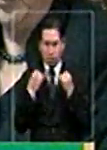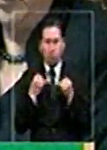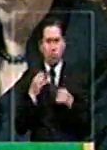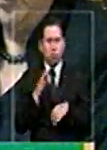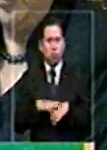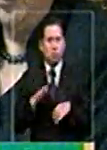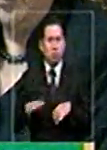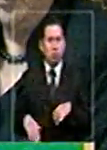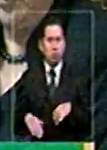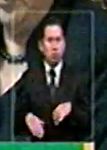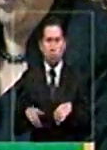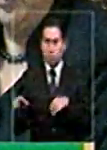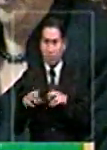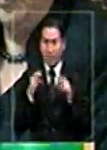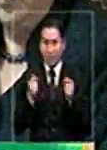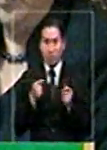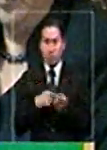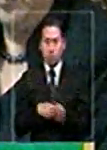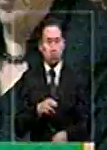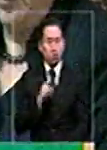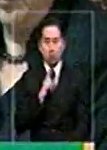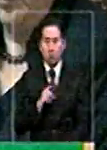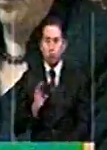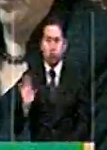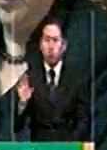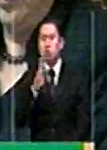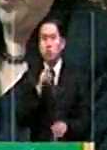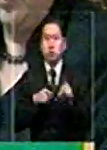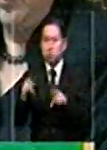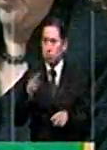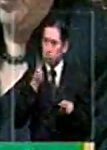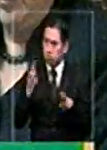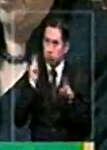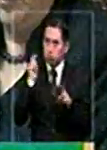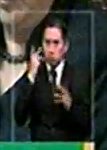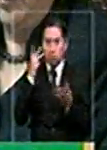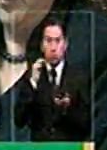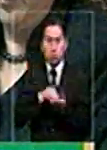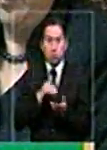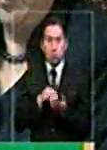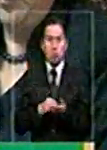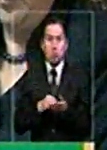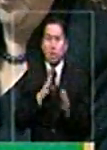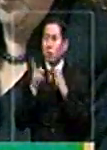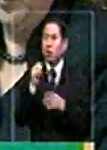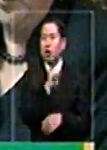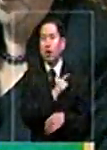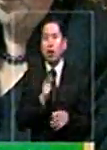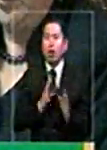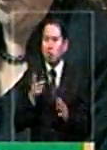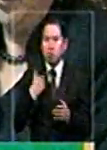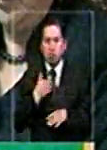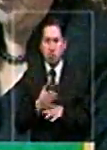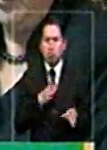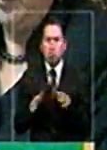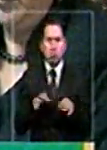Se actuó inmediatamente, ¿no? El pueblo lo juzgue. Está la declaración del mismo alcalde.